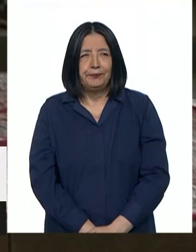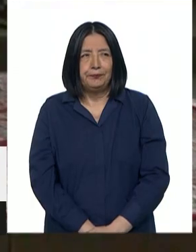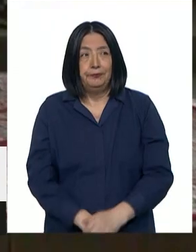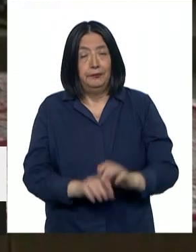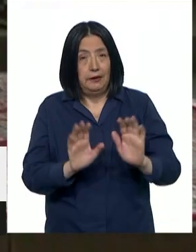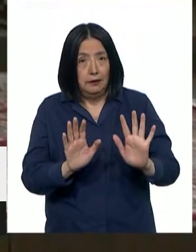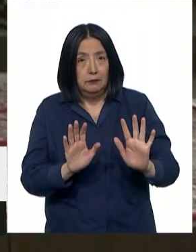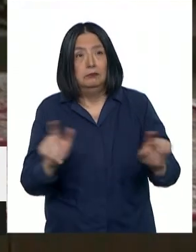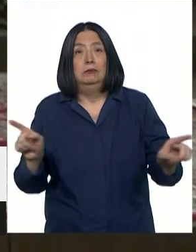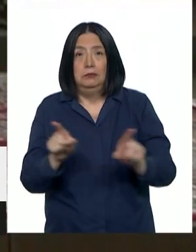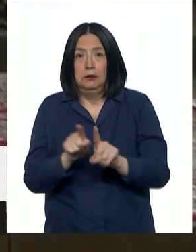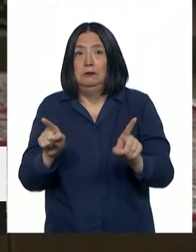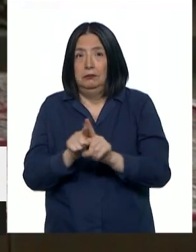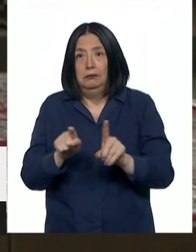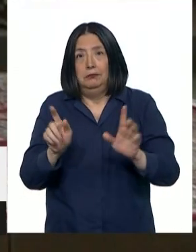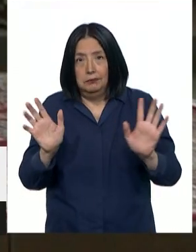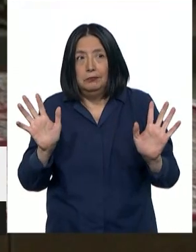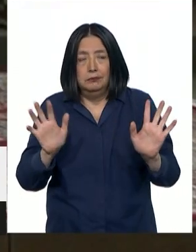Pero también,